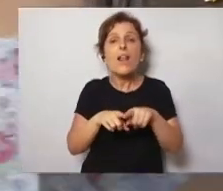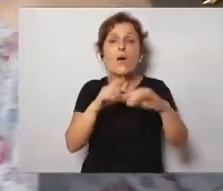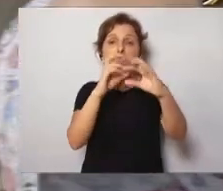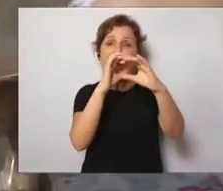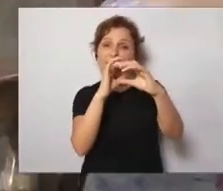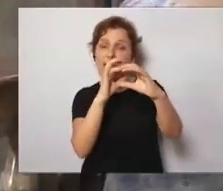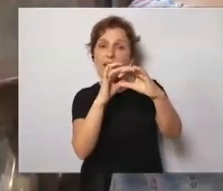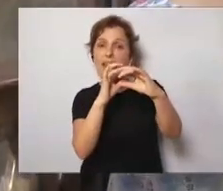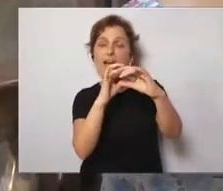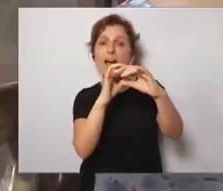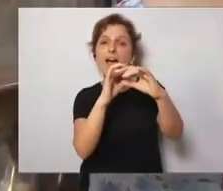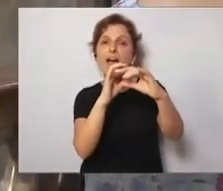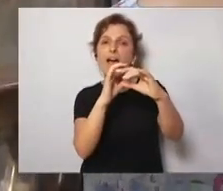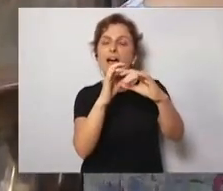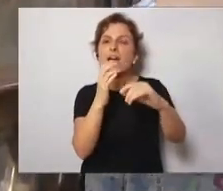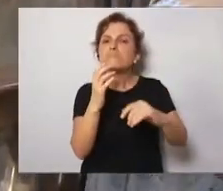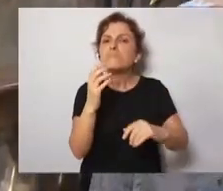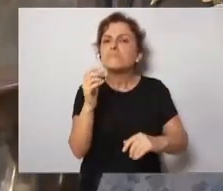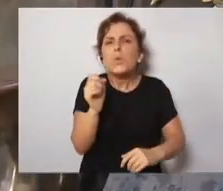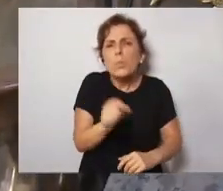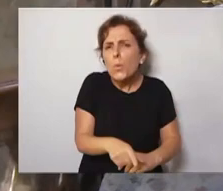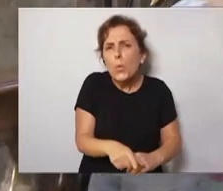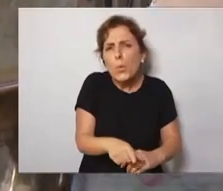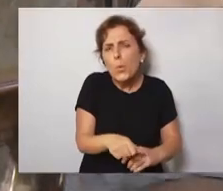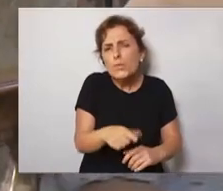como una queda simple